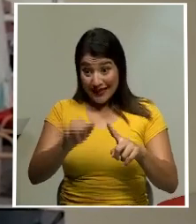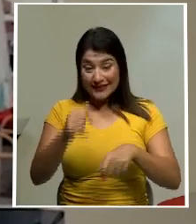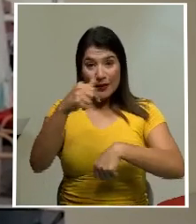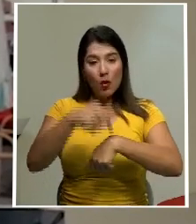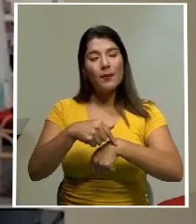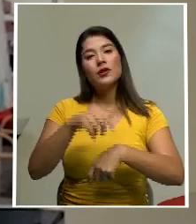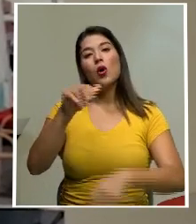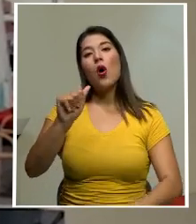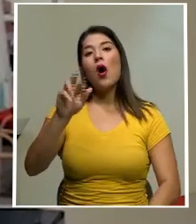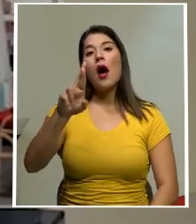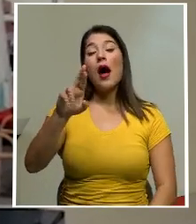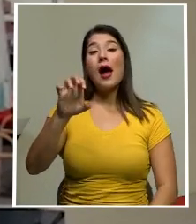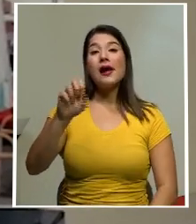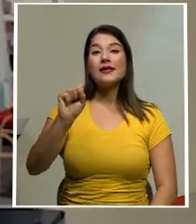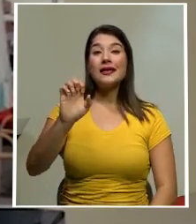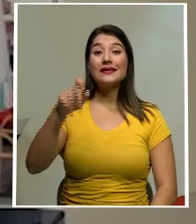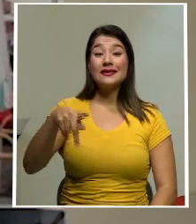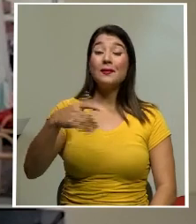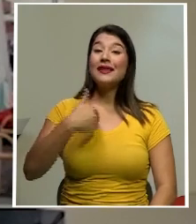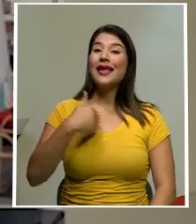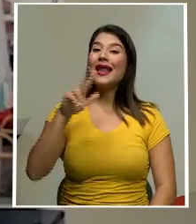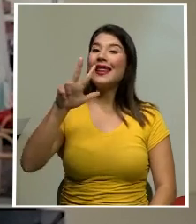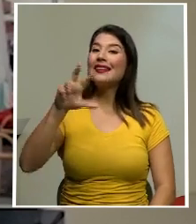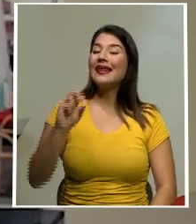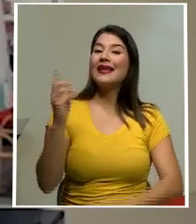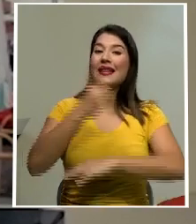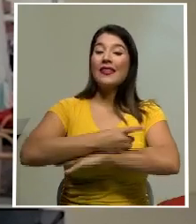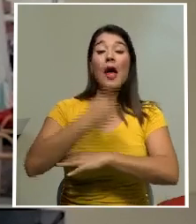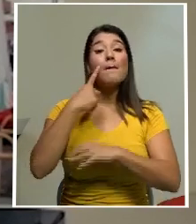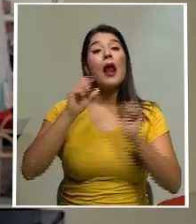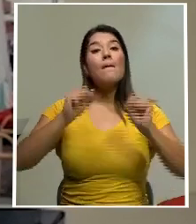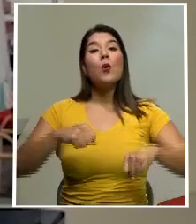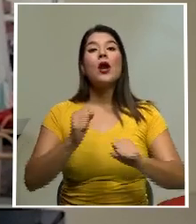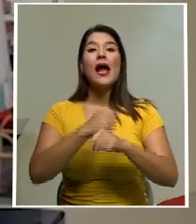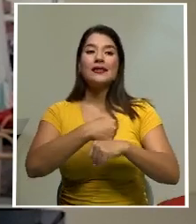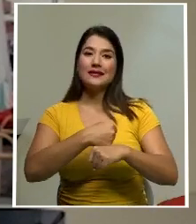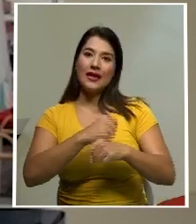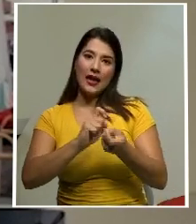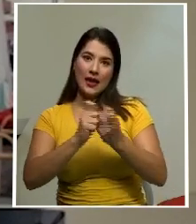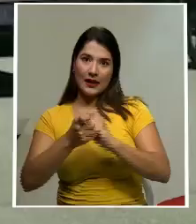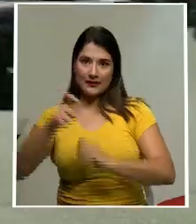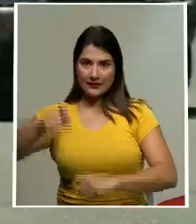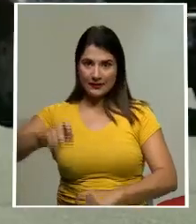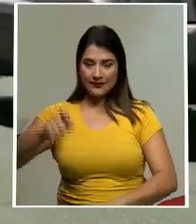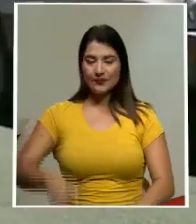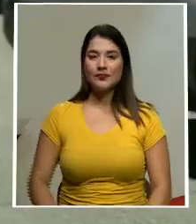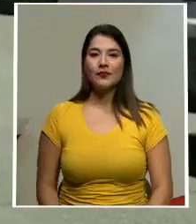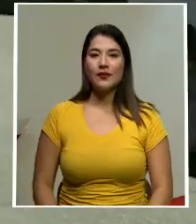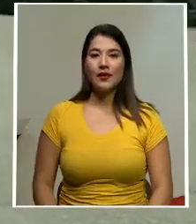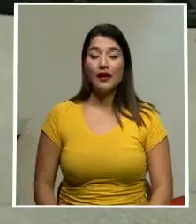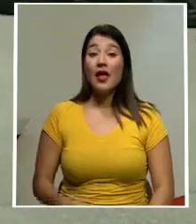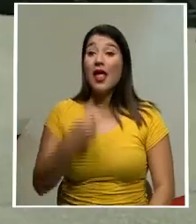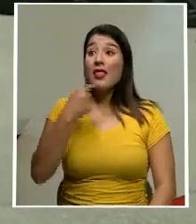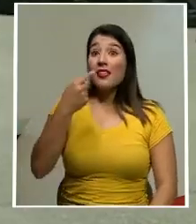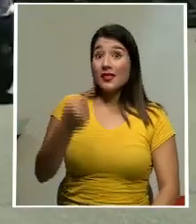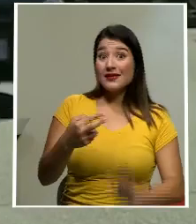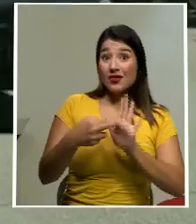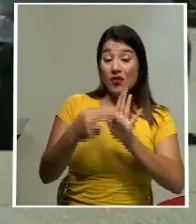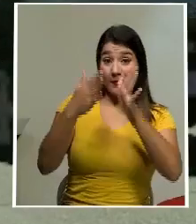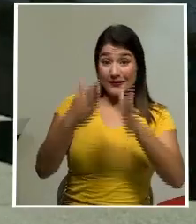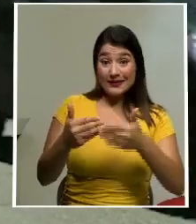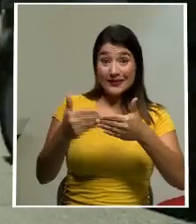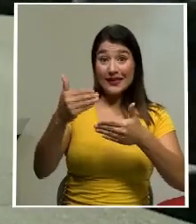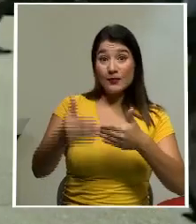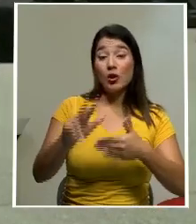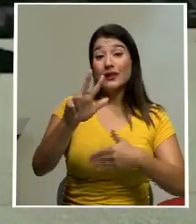ARECEP tiene alrededor de 30 días para realizar el ajuste pertinente. Araya explicó que después de los 30